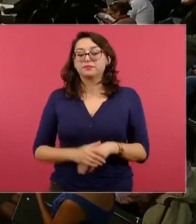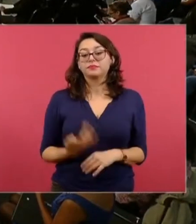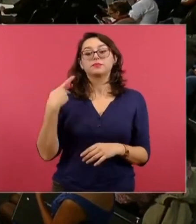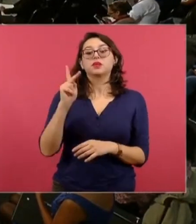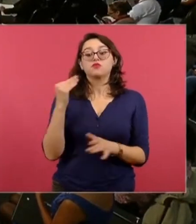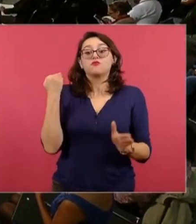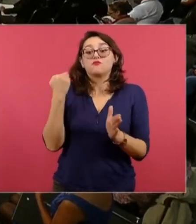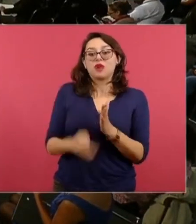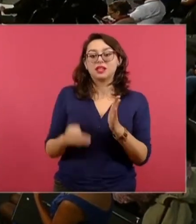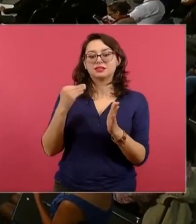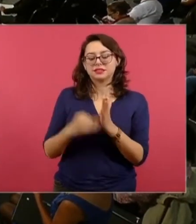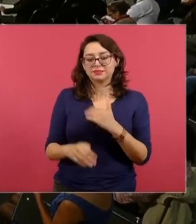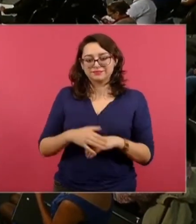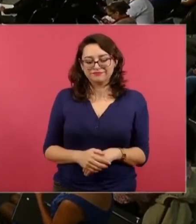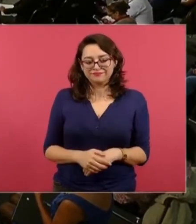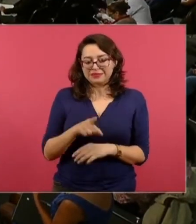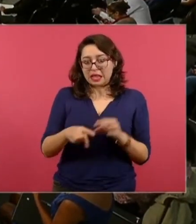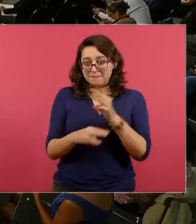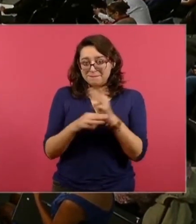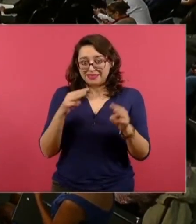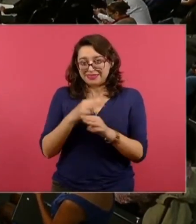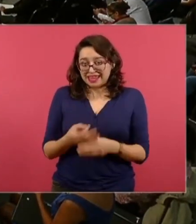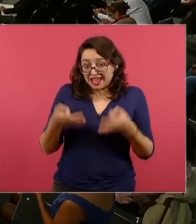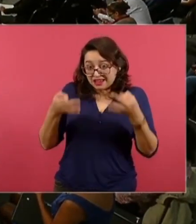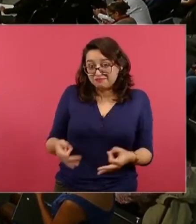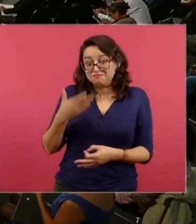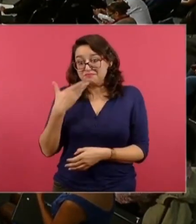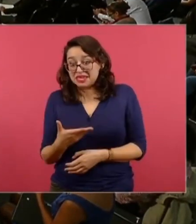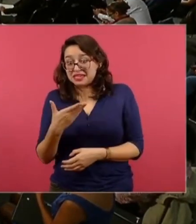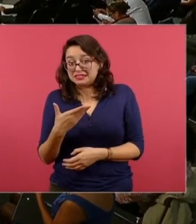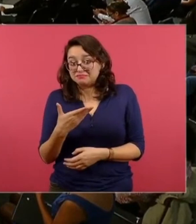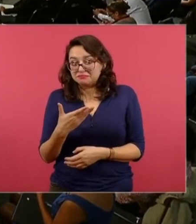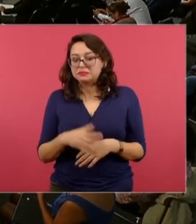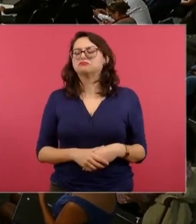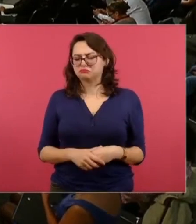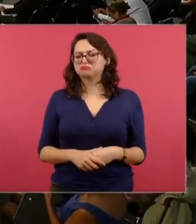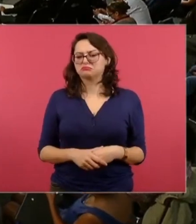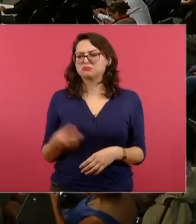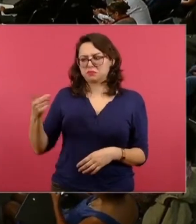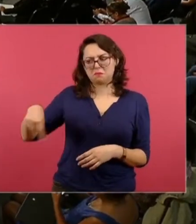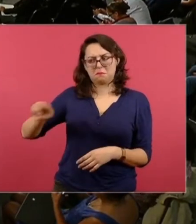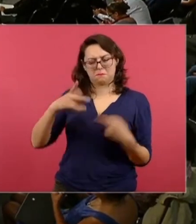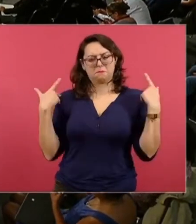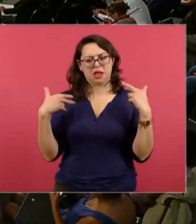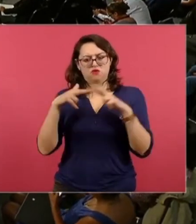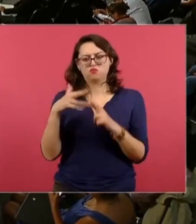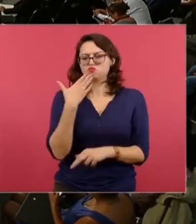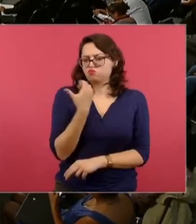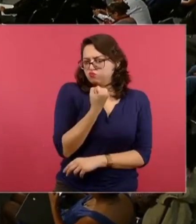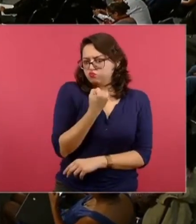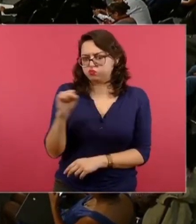reto. ¿Cómo sabríamos si esos materiales eran pertinentes? Sabíamos que lo eran porque los que los diseñaron eran especialistas frente a